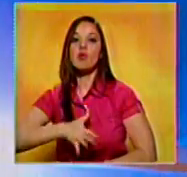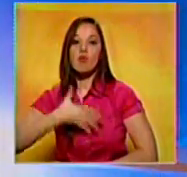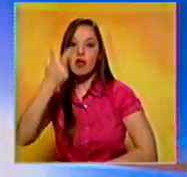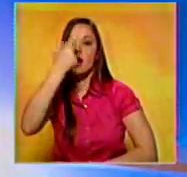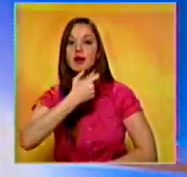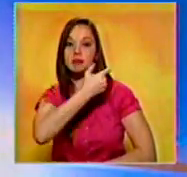comulgar